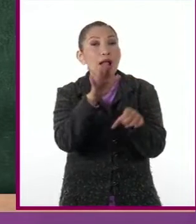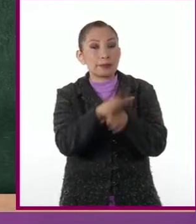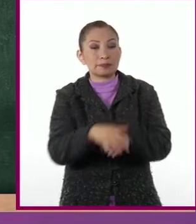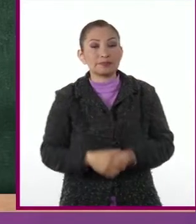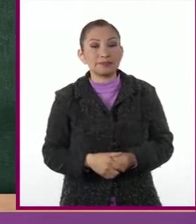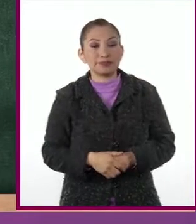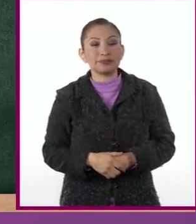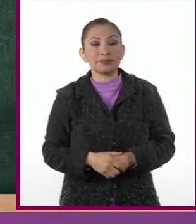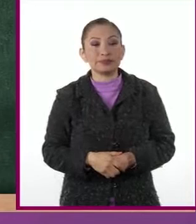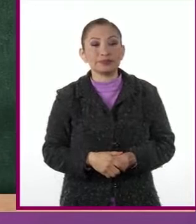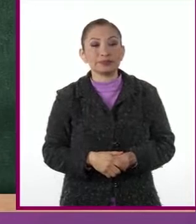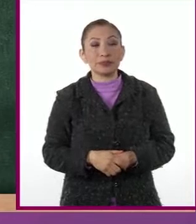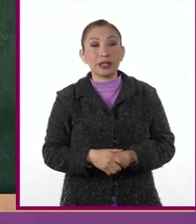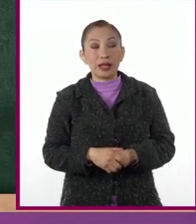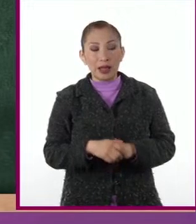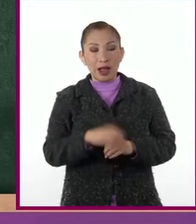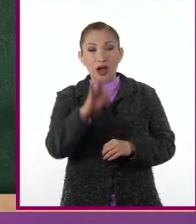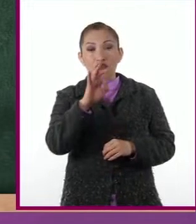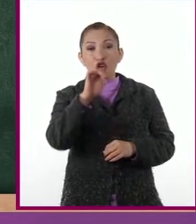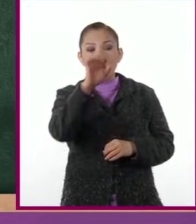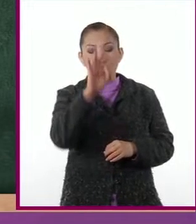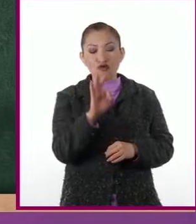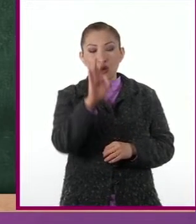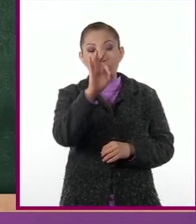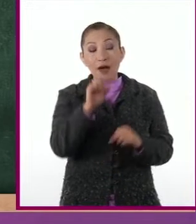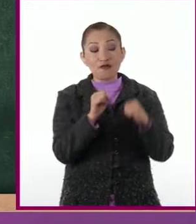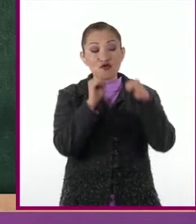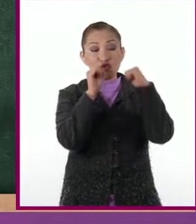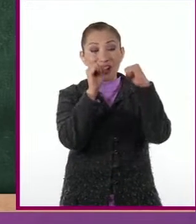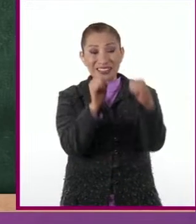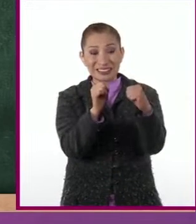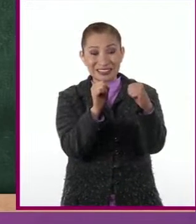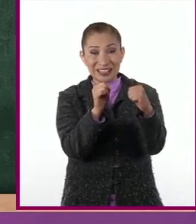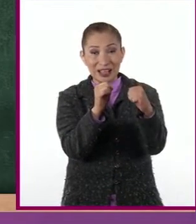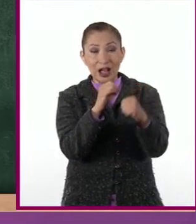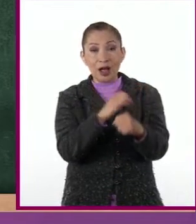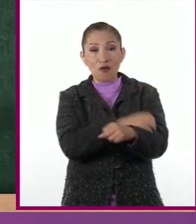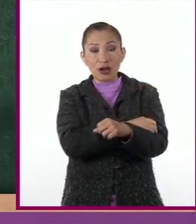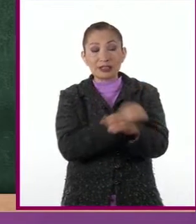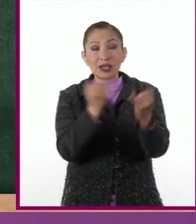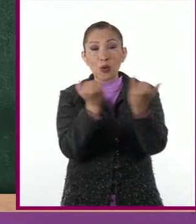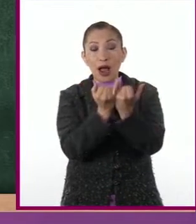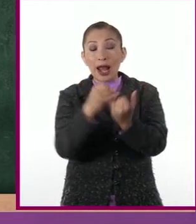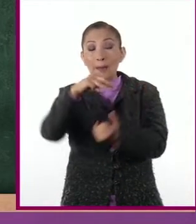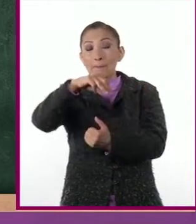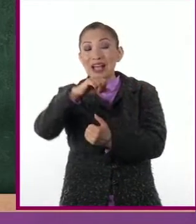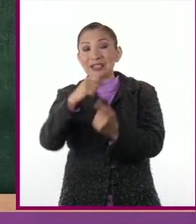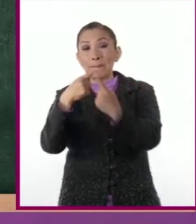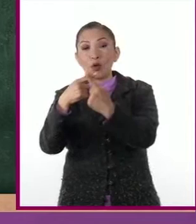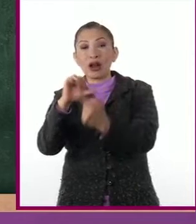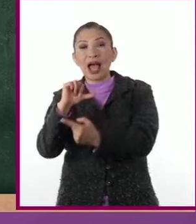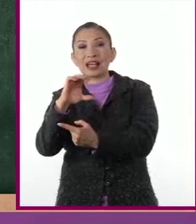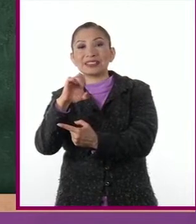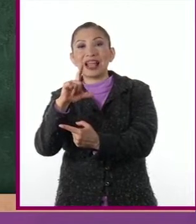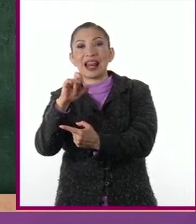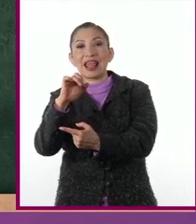ratito. La fórmula es igual a fuerza es igual a masa por